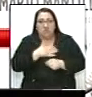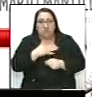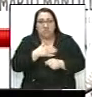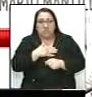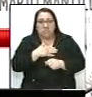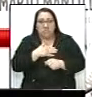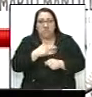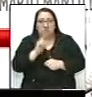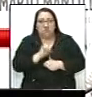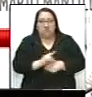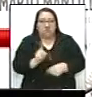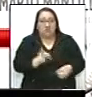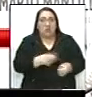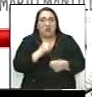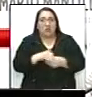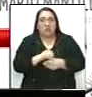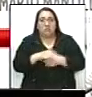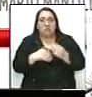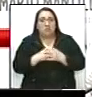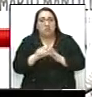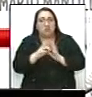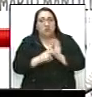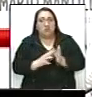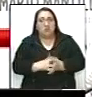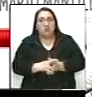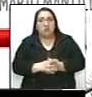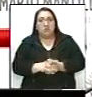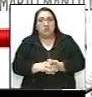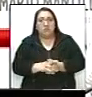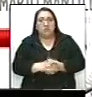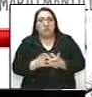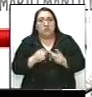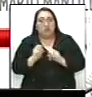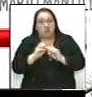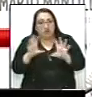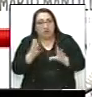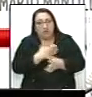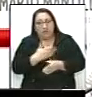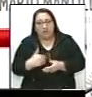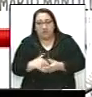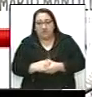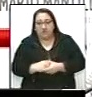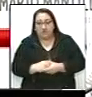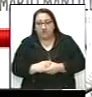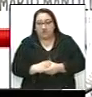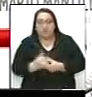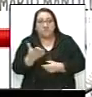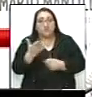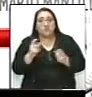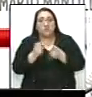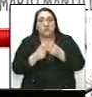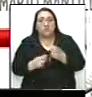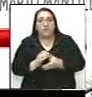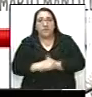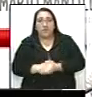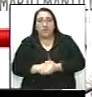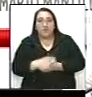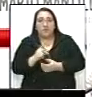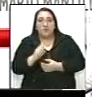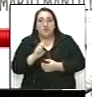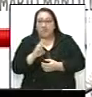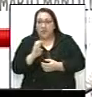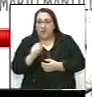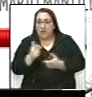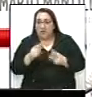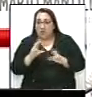sus usos y sus costumbres en cuanto a sus regiones. Entonces hay que ser claro, presidente. Le pido al congresista de Belaúnde, tranquilo, por